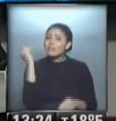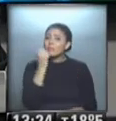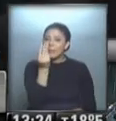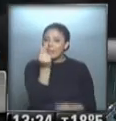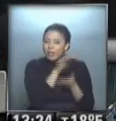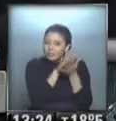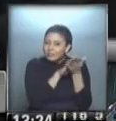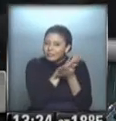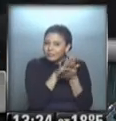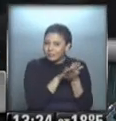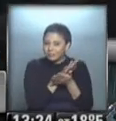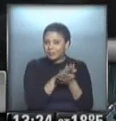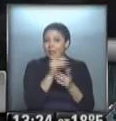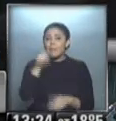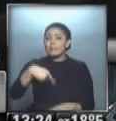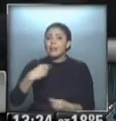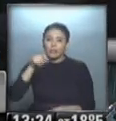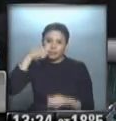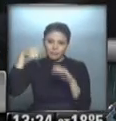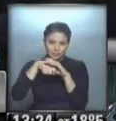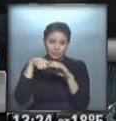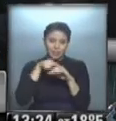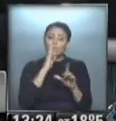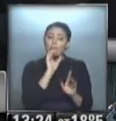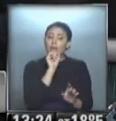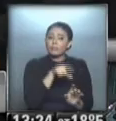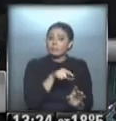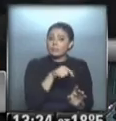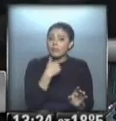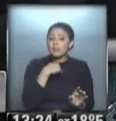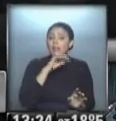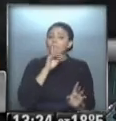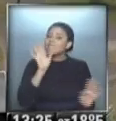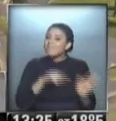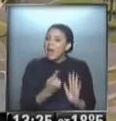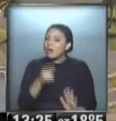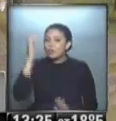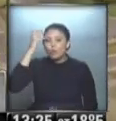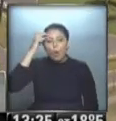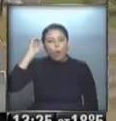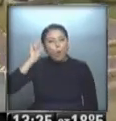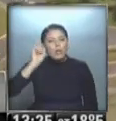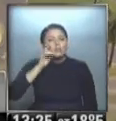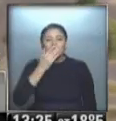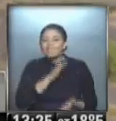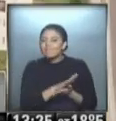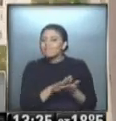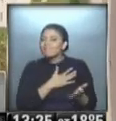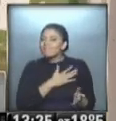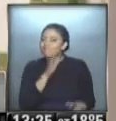de dinero proveniente de operaciones de narcotráfico, que pueden ser locales, pero según sospecha el juez, serían también colombianas. O